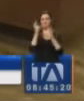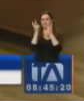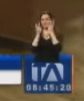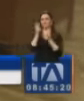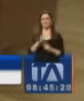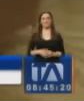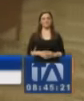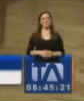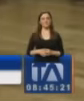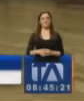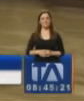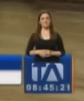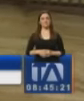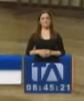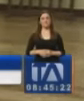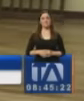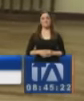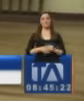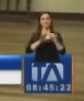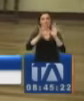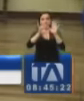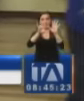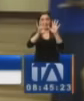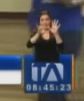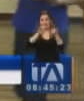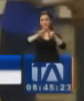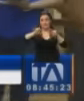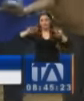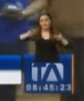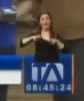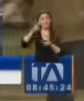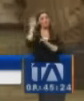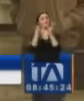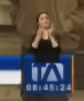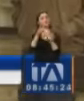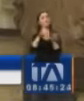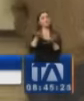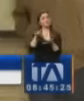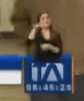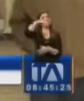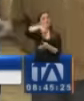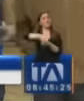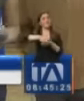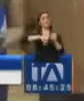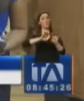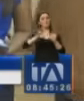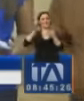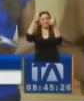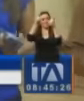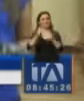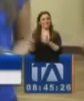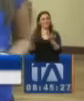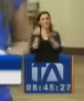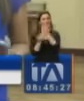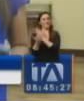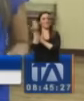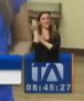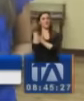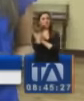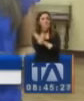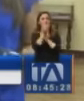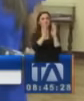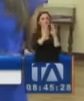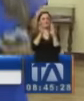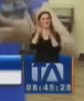acá. Perfecto, son 10 salas que ustedes pueden visitar dentro de este Museo de Arte e Historia de